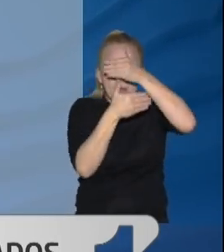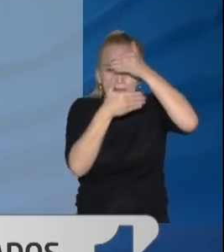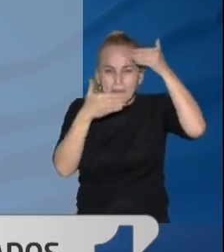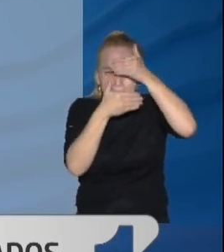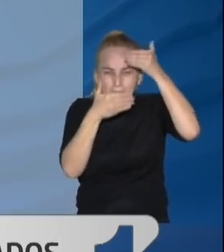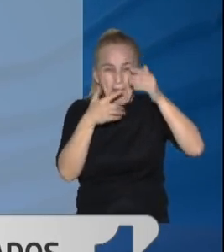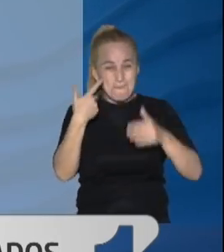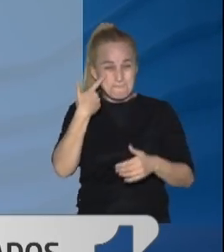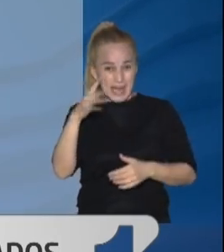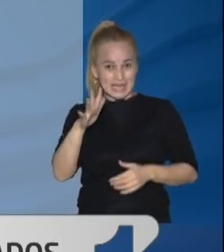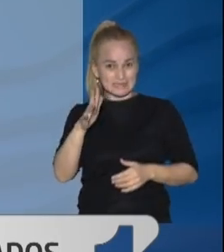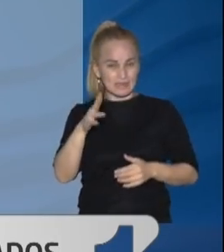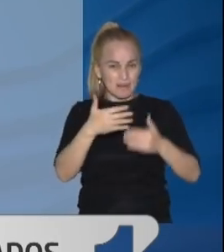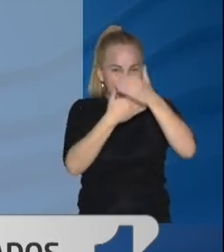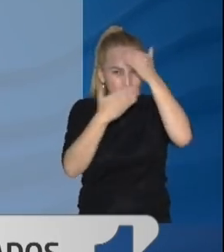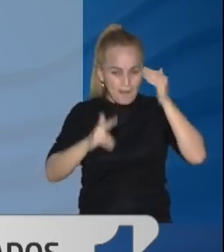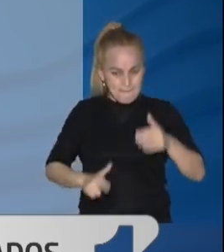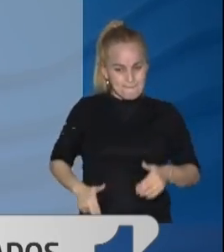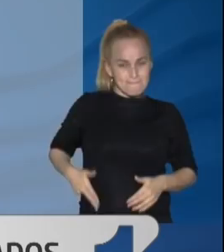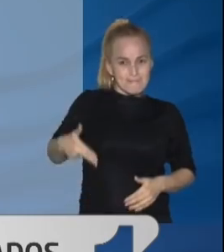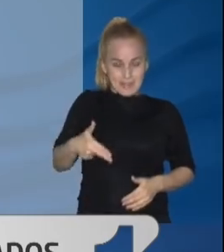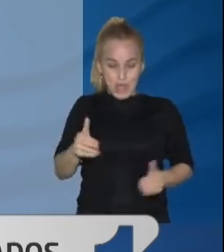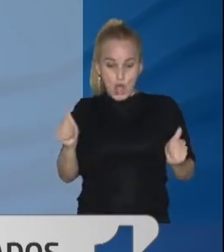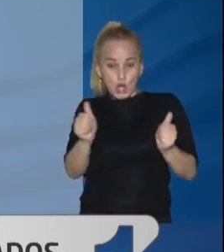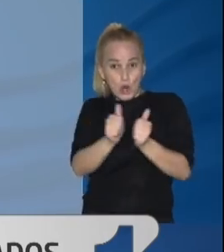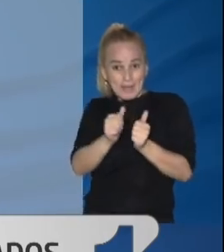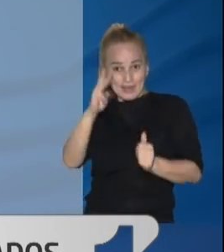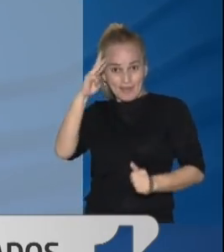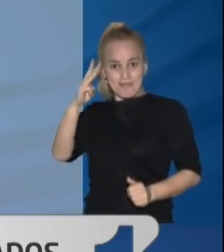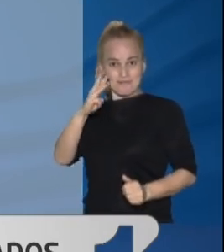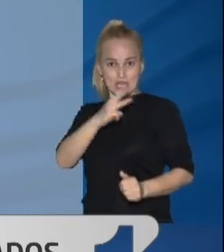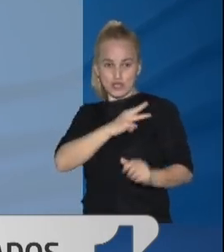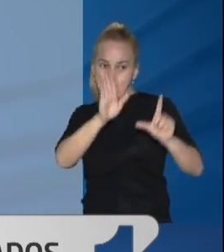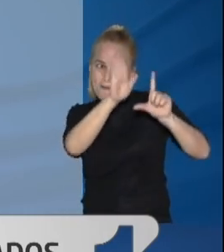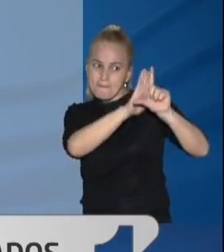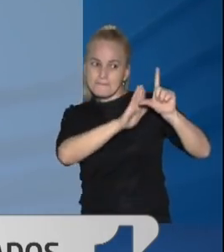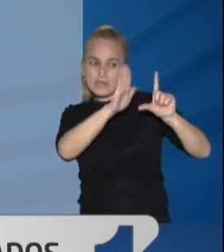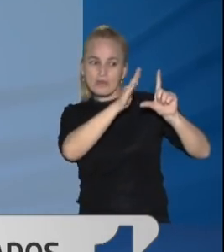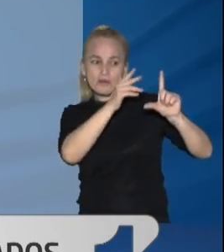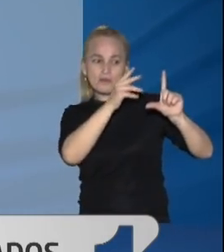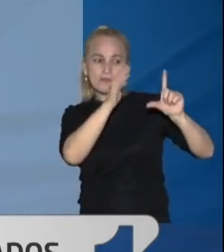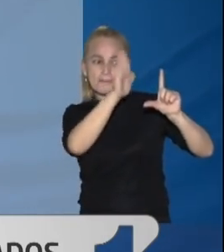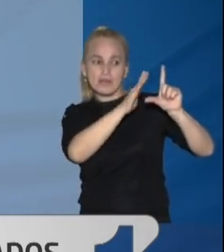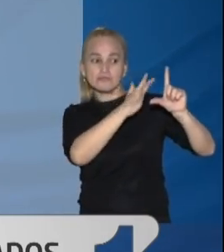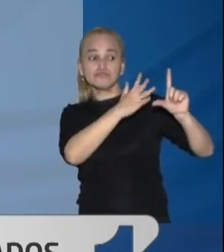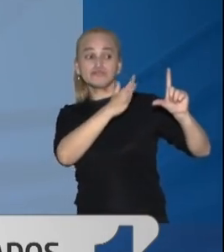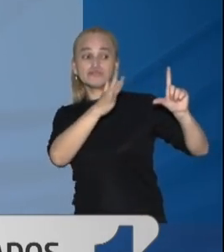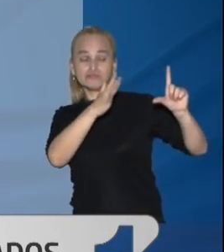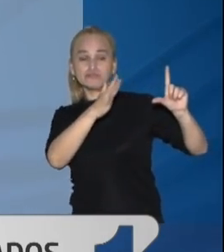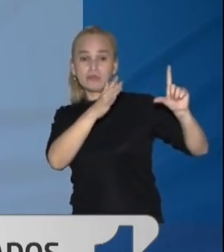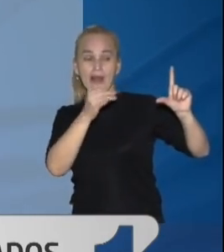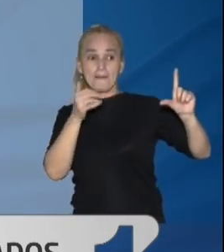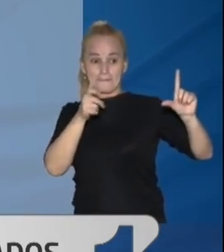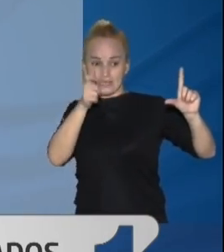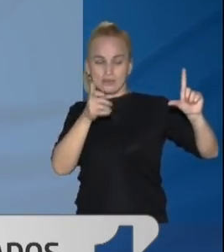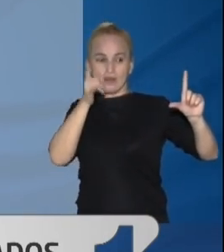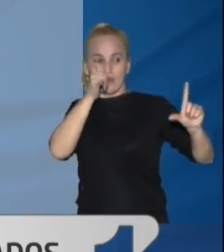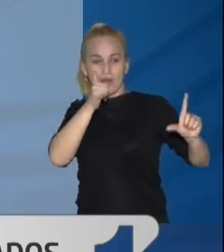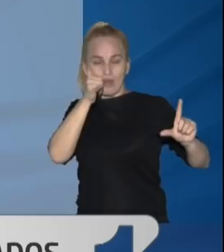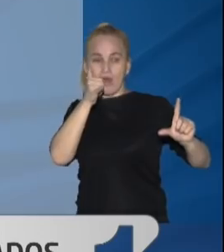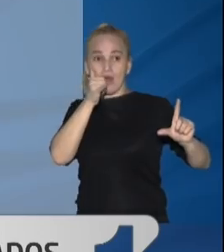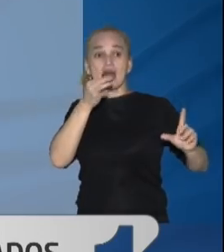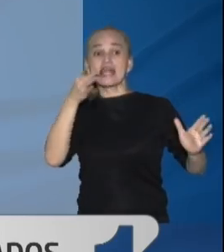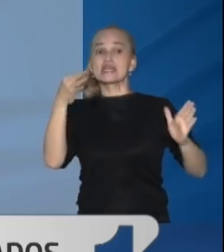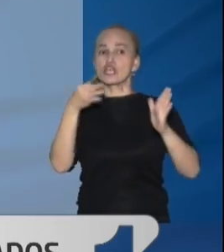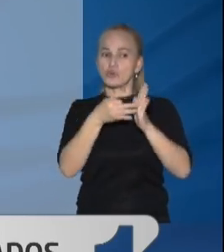o presuntamente armados junto a militares. En el video, quien grabó esto denuncia que al parecer los militares le